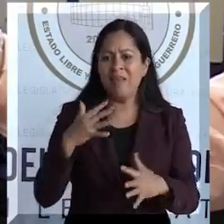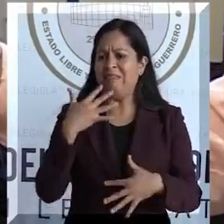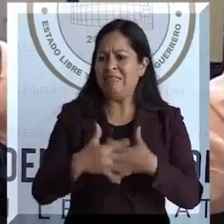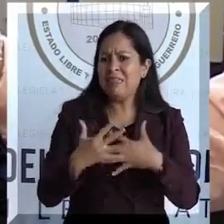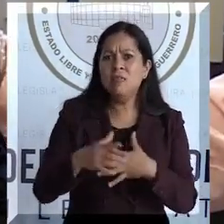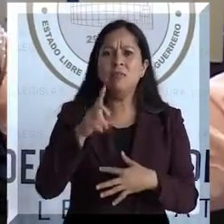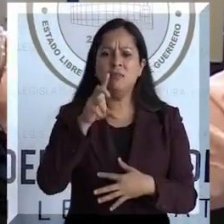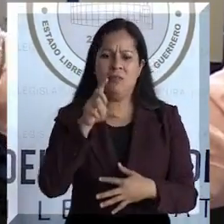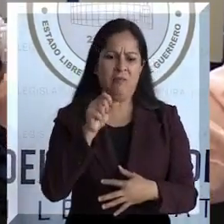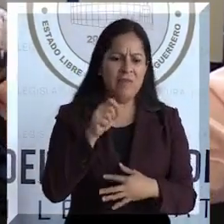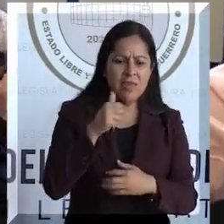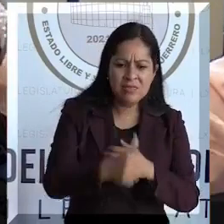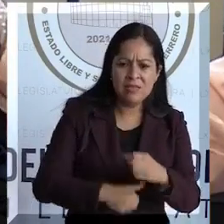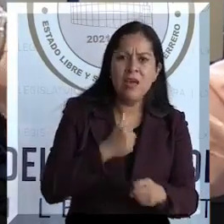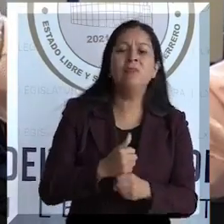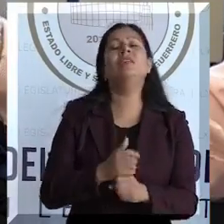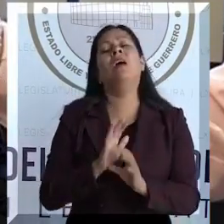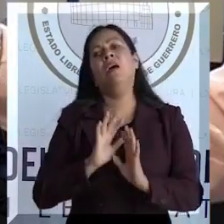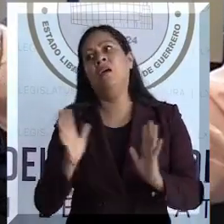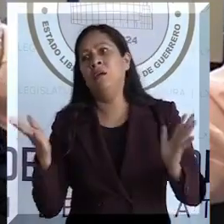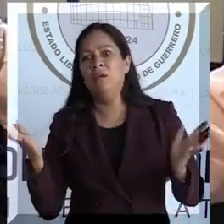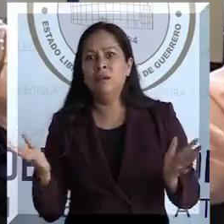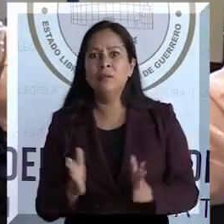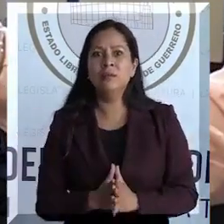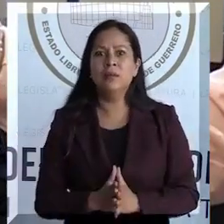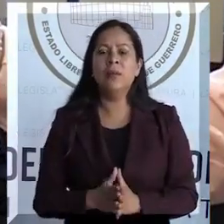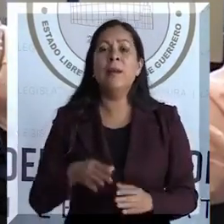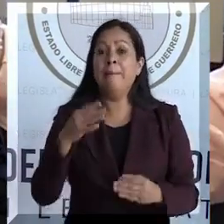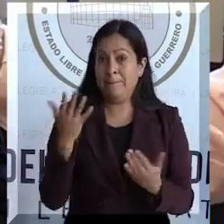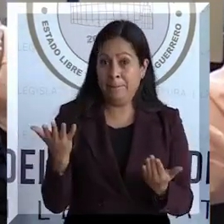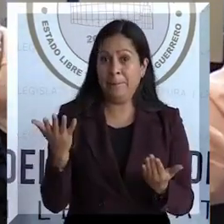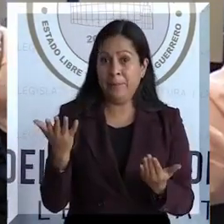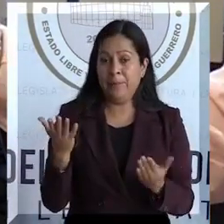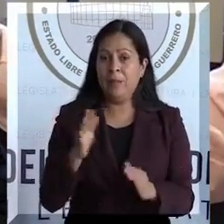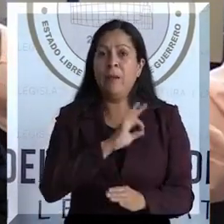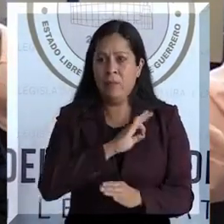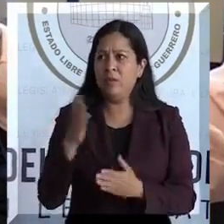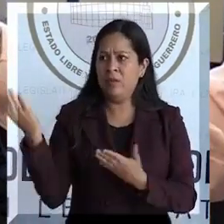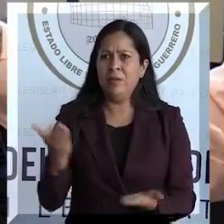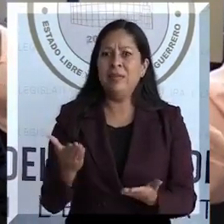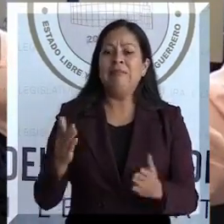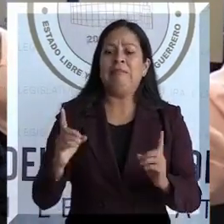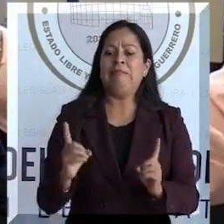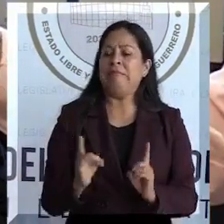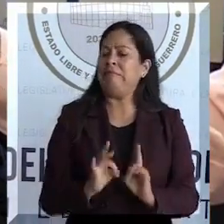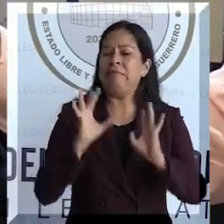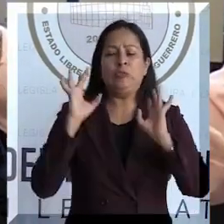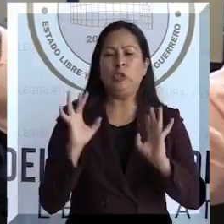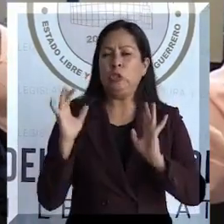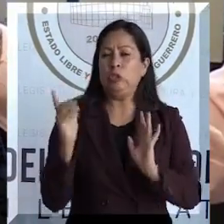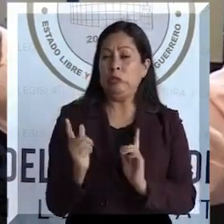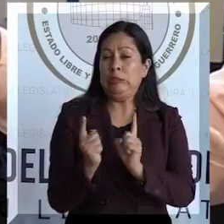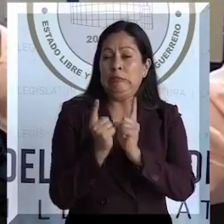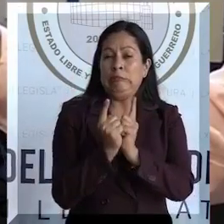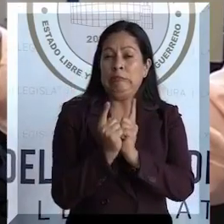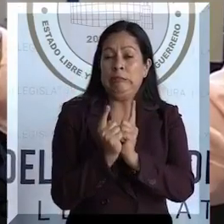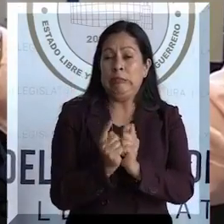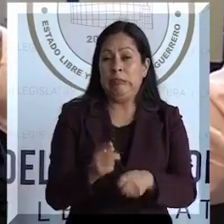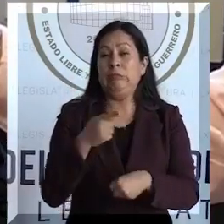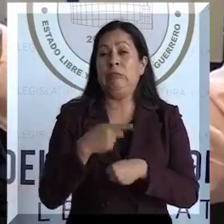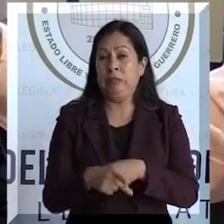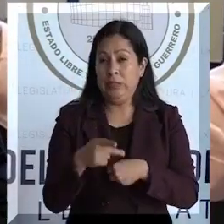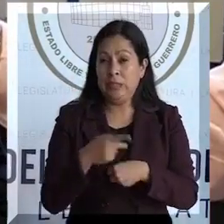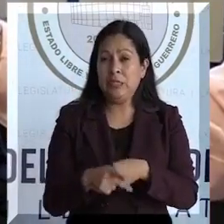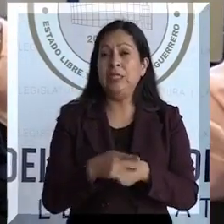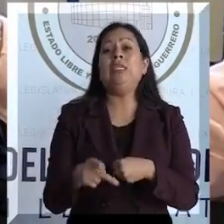15 hasta 20 años, y cuando por fin pueden venir, se encuentran a veces con la índice de seguridad muy por arriba,